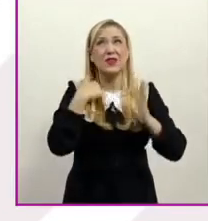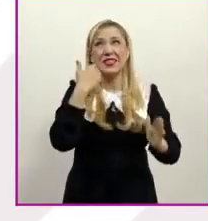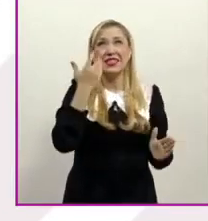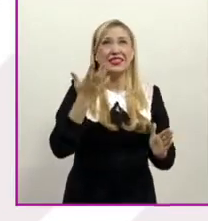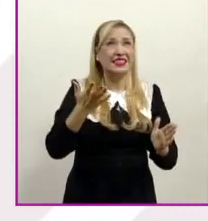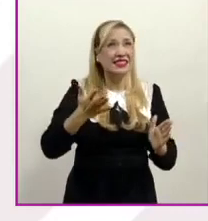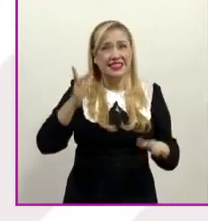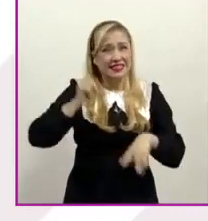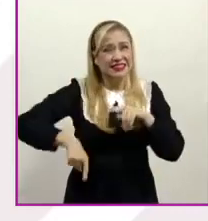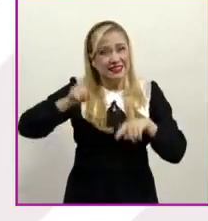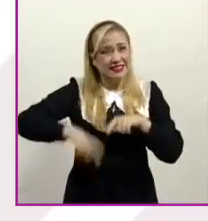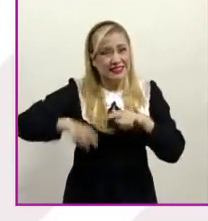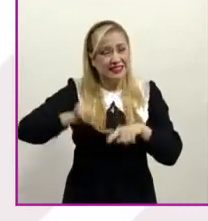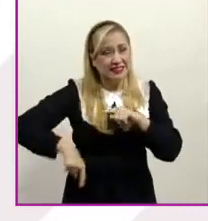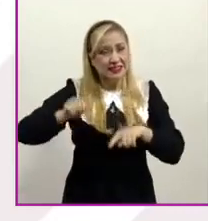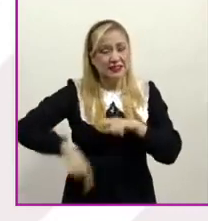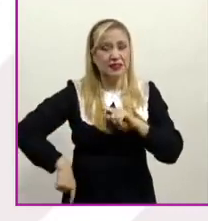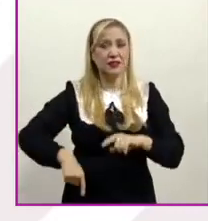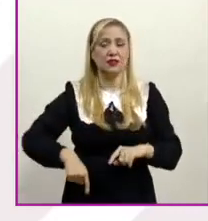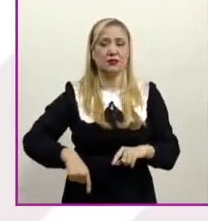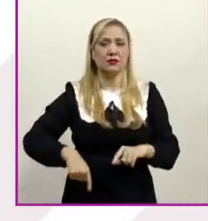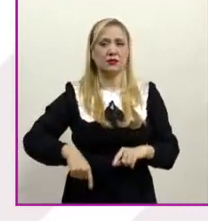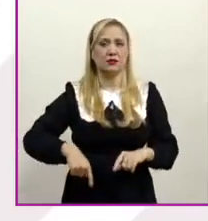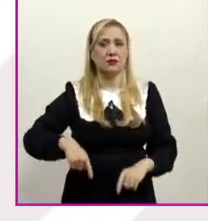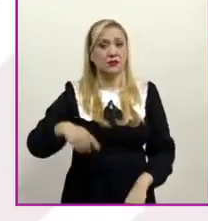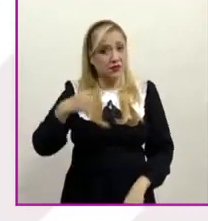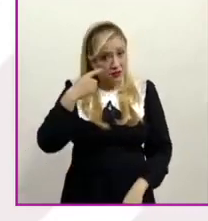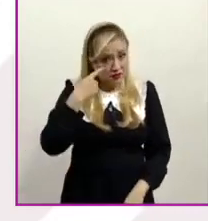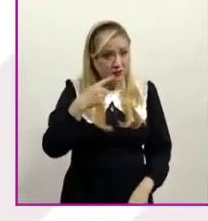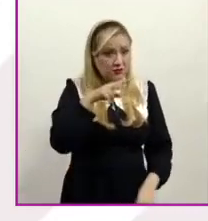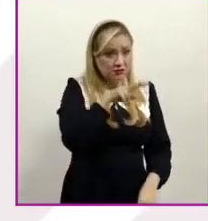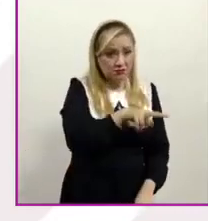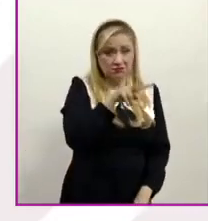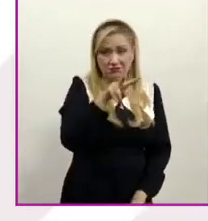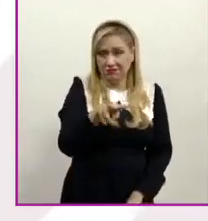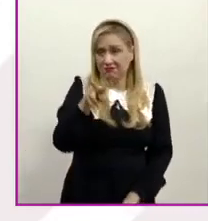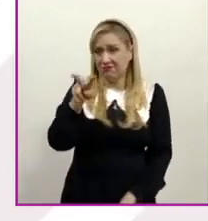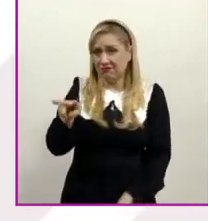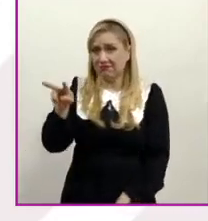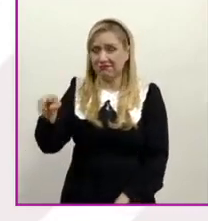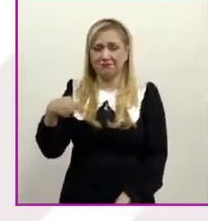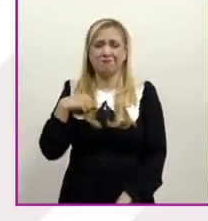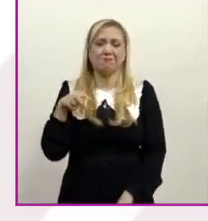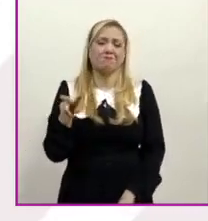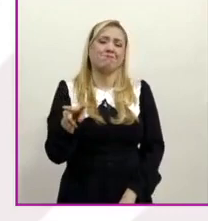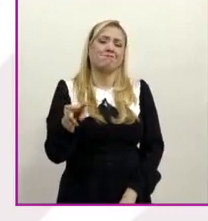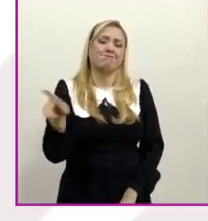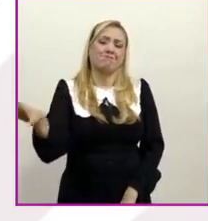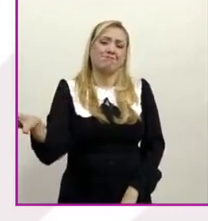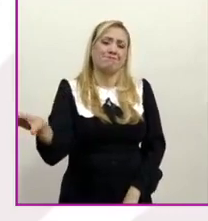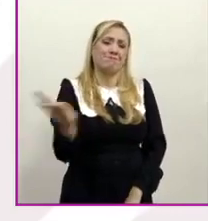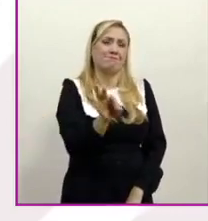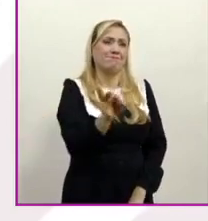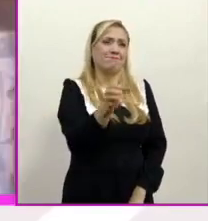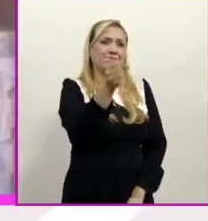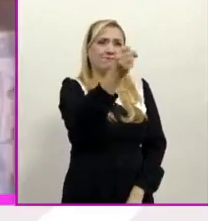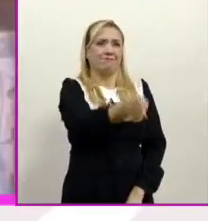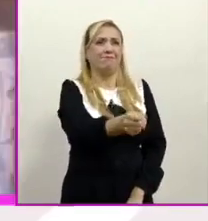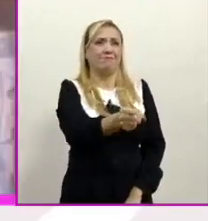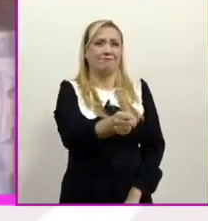Todo el tiempo nos encontramos con eso. Nosotros nos enteramos de a quién escogieron para el personaje.